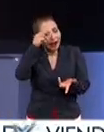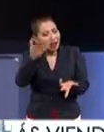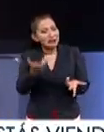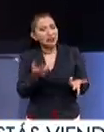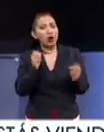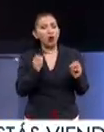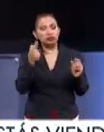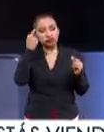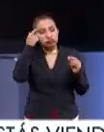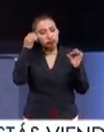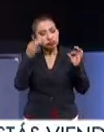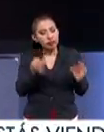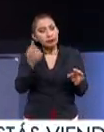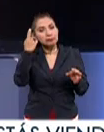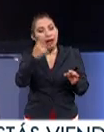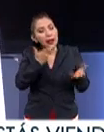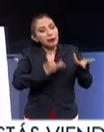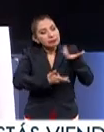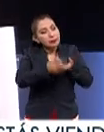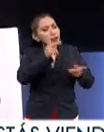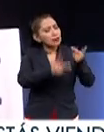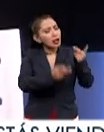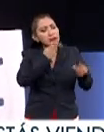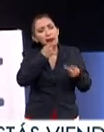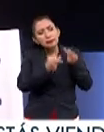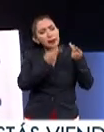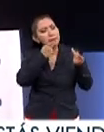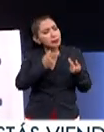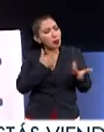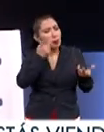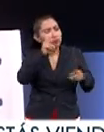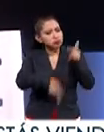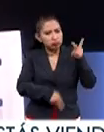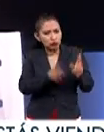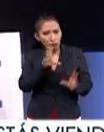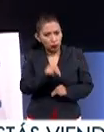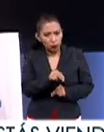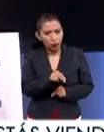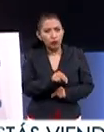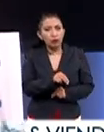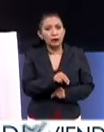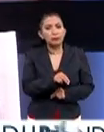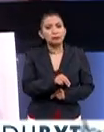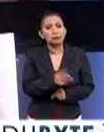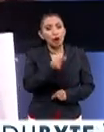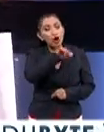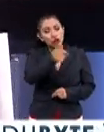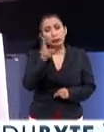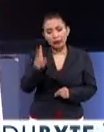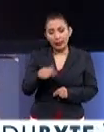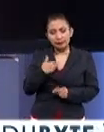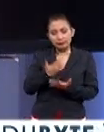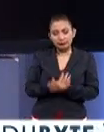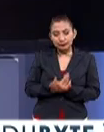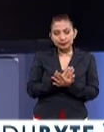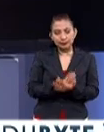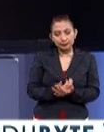inteligencia o elocuencia para poder hablar sin ser interrumpido, y que el otro realmente